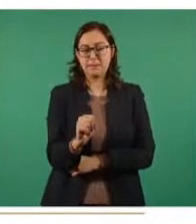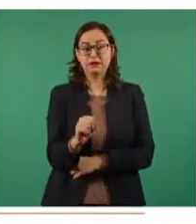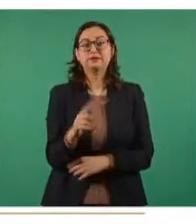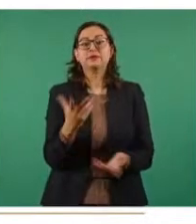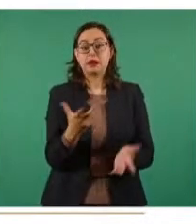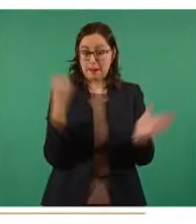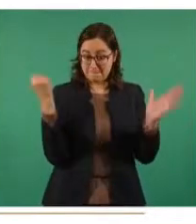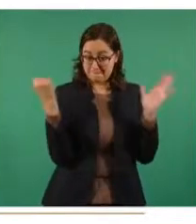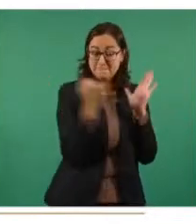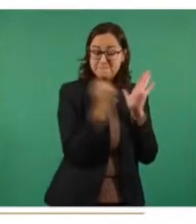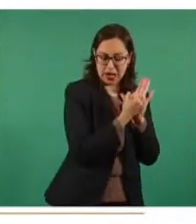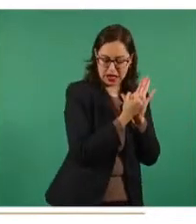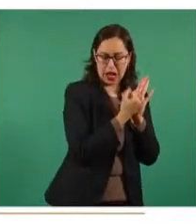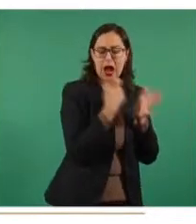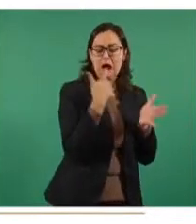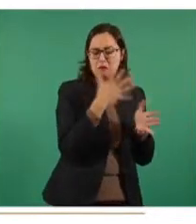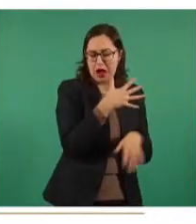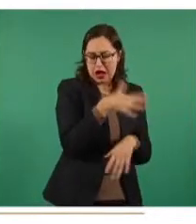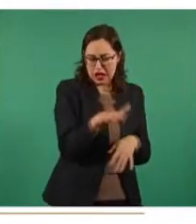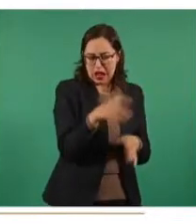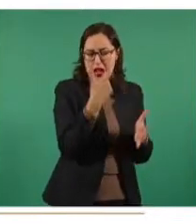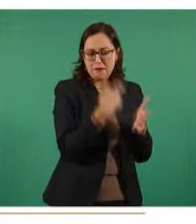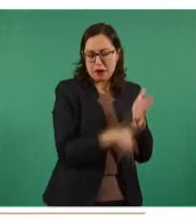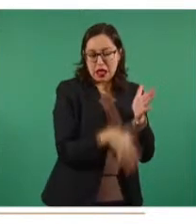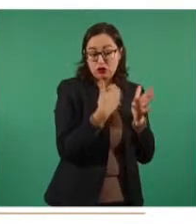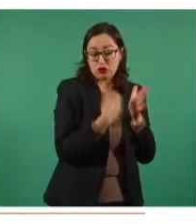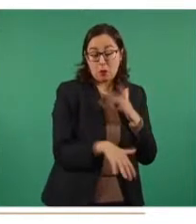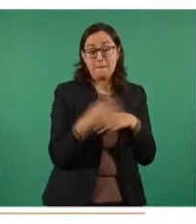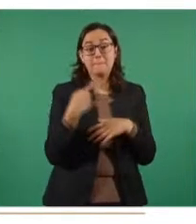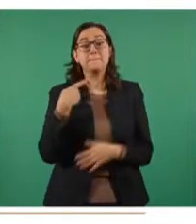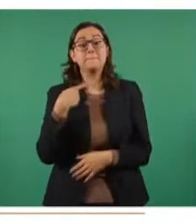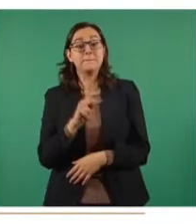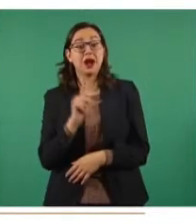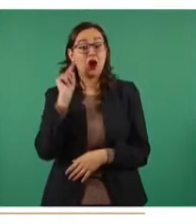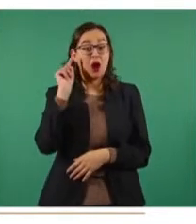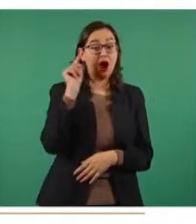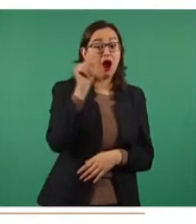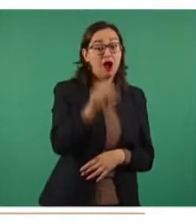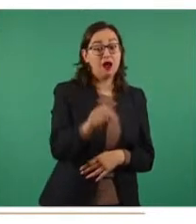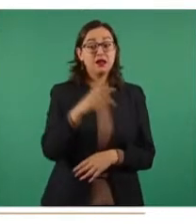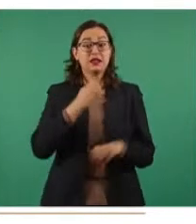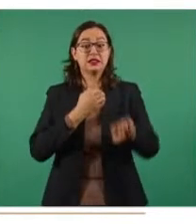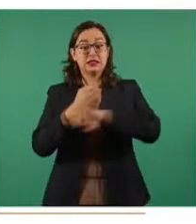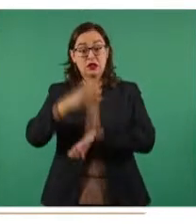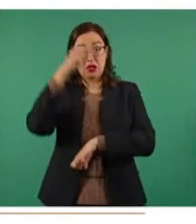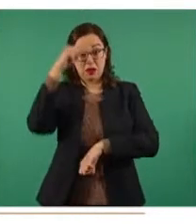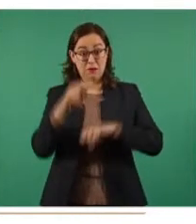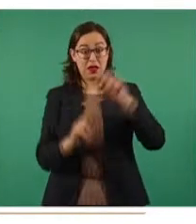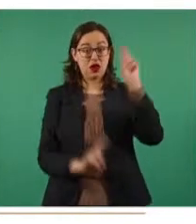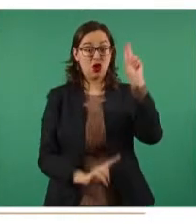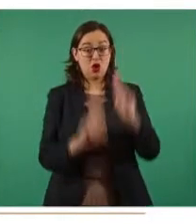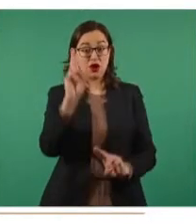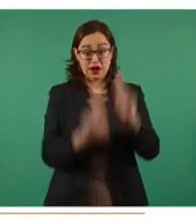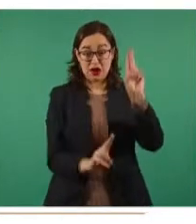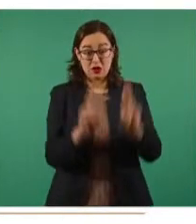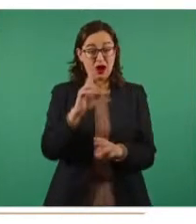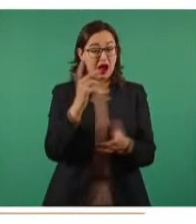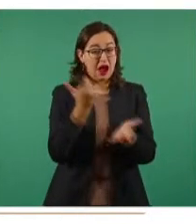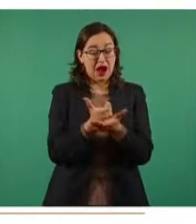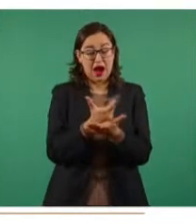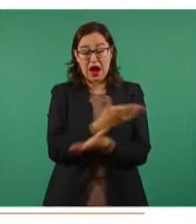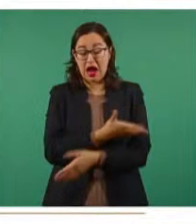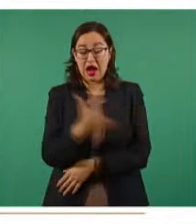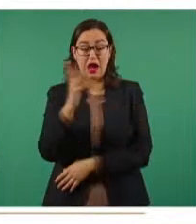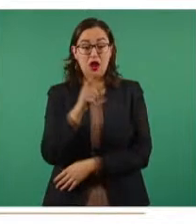de las más económicas que esta gasolinera en particular en naucalpan de juárez en el estado de méxico tiene un margen de dos